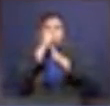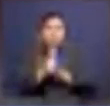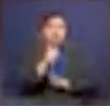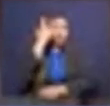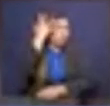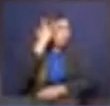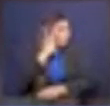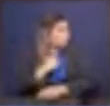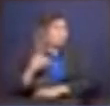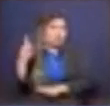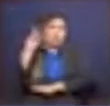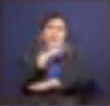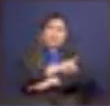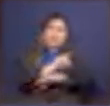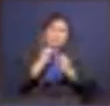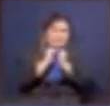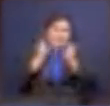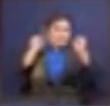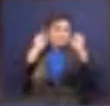días.